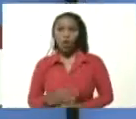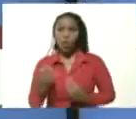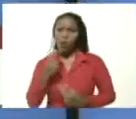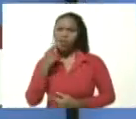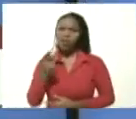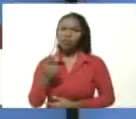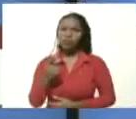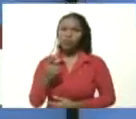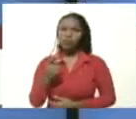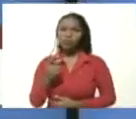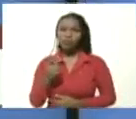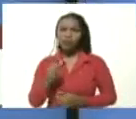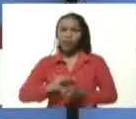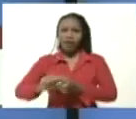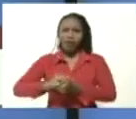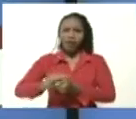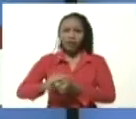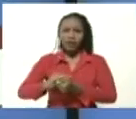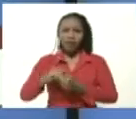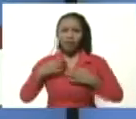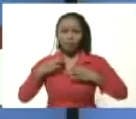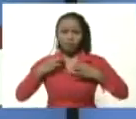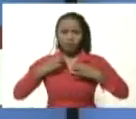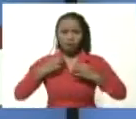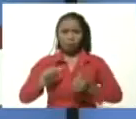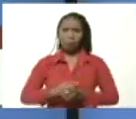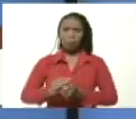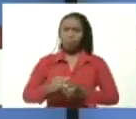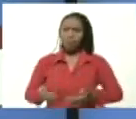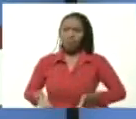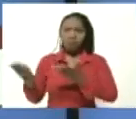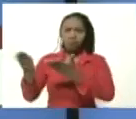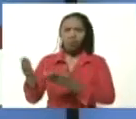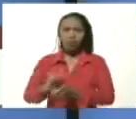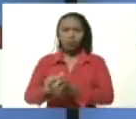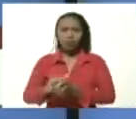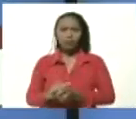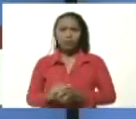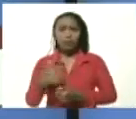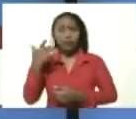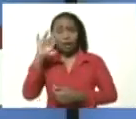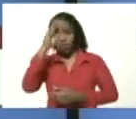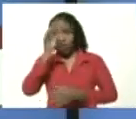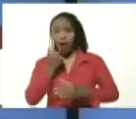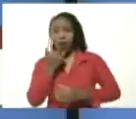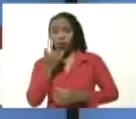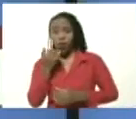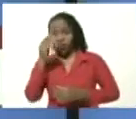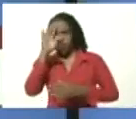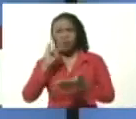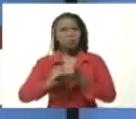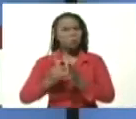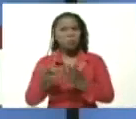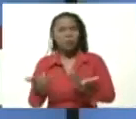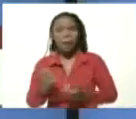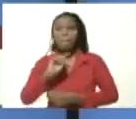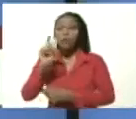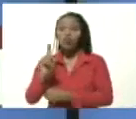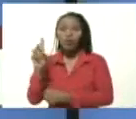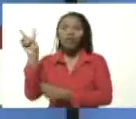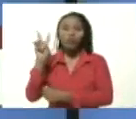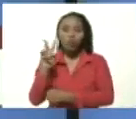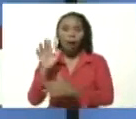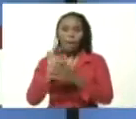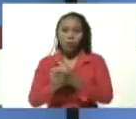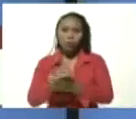lávese su flu, su paltó. Si tiene alguna duda qué significa eso, pregúntele a un venezolano